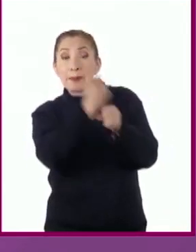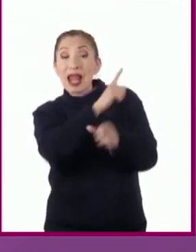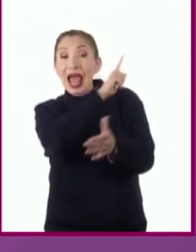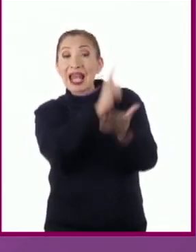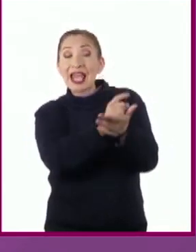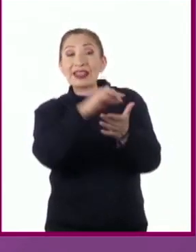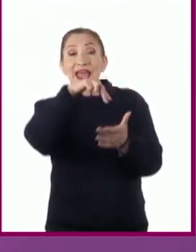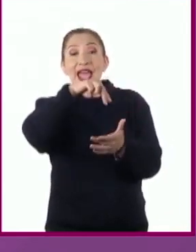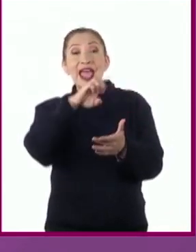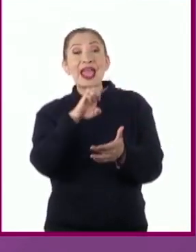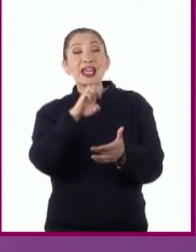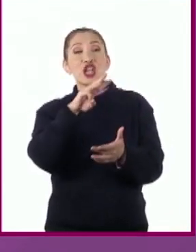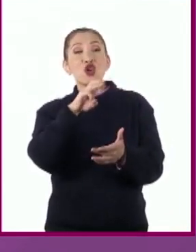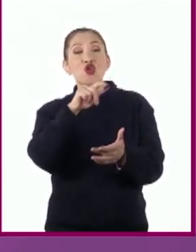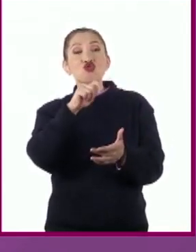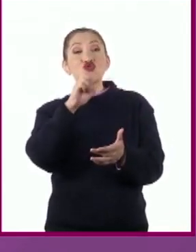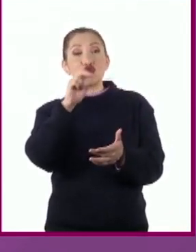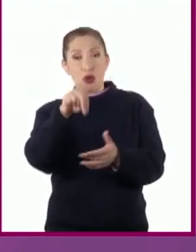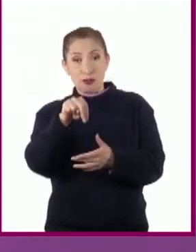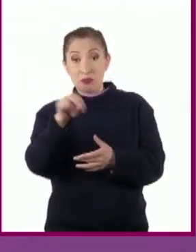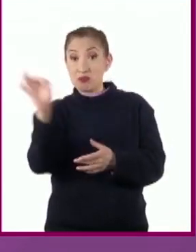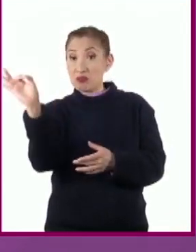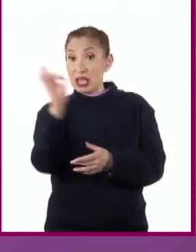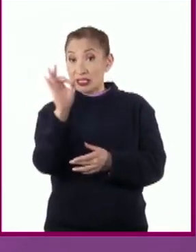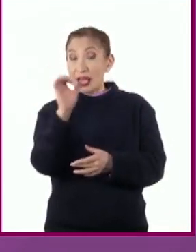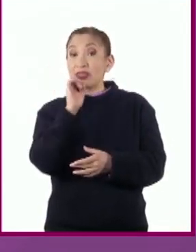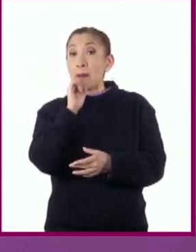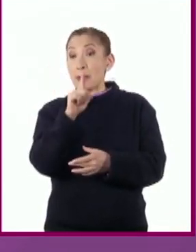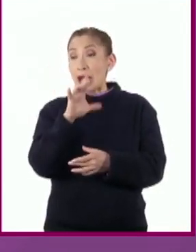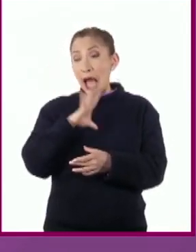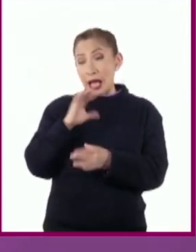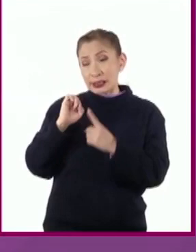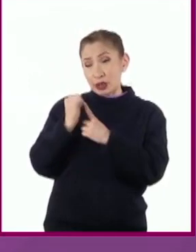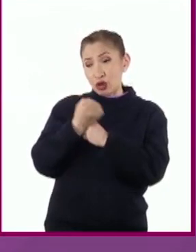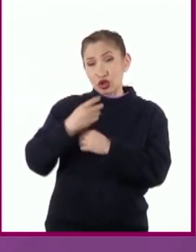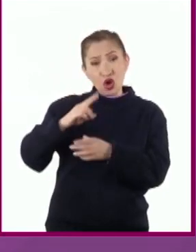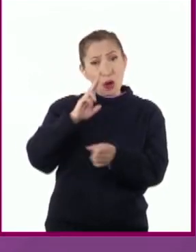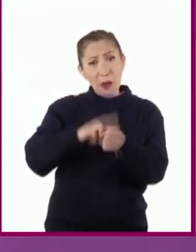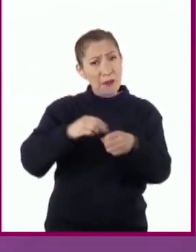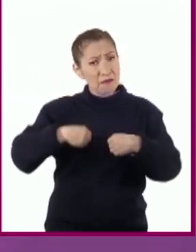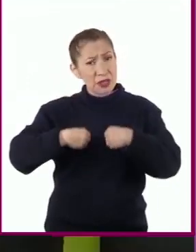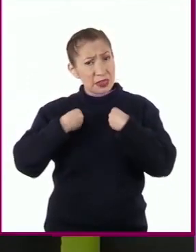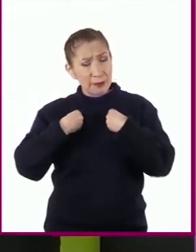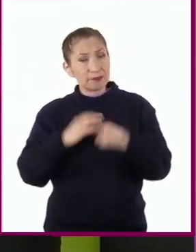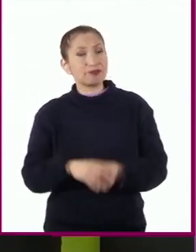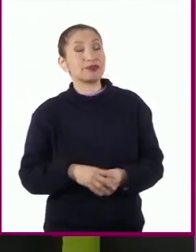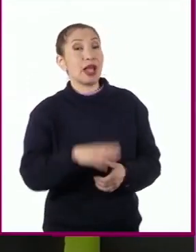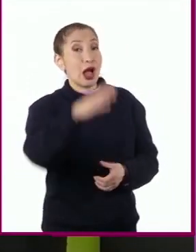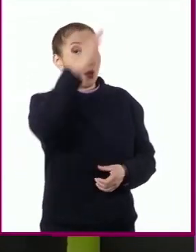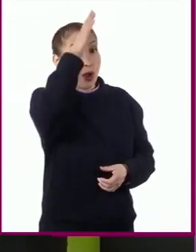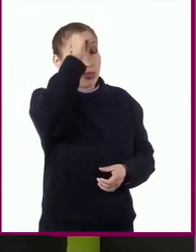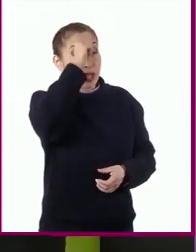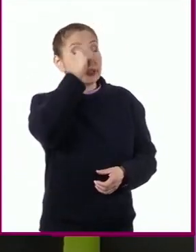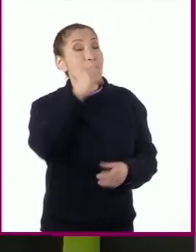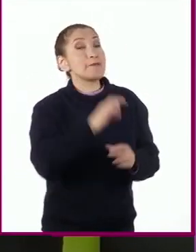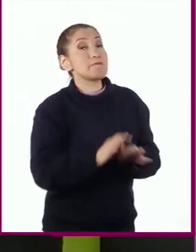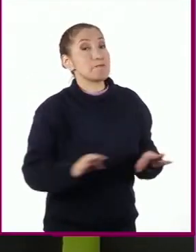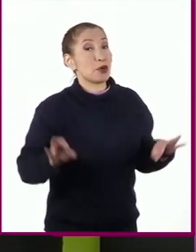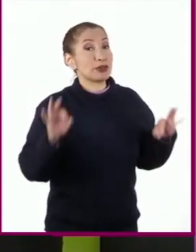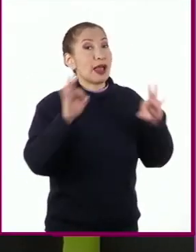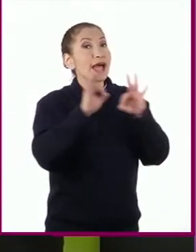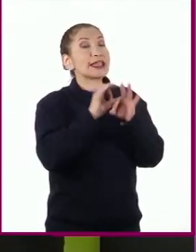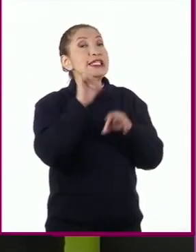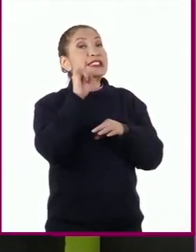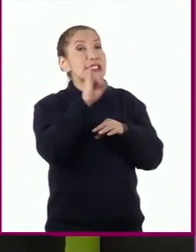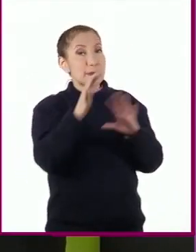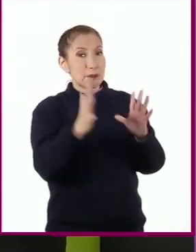de Newton, en cualquier caso, incluyendo situaciones de la vida cotidiana. Les recuerdo que es muy